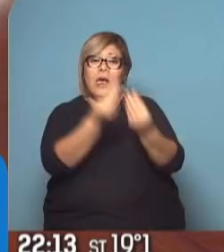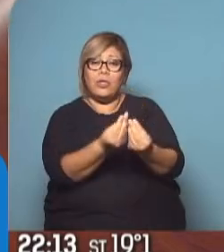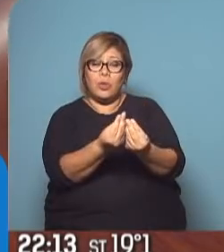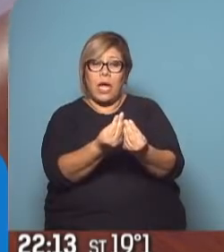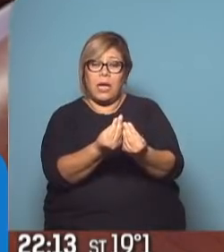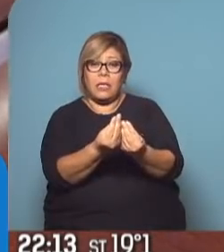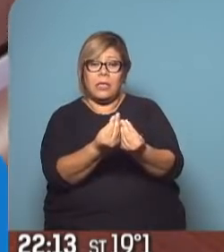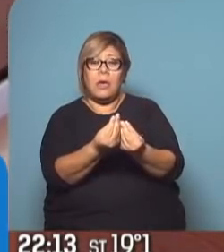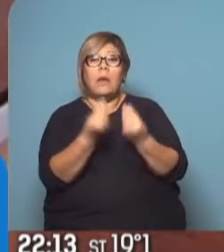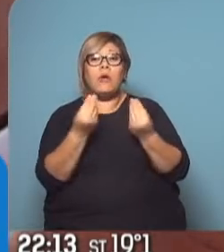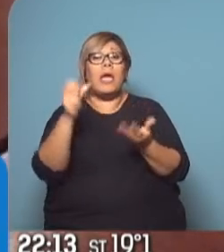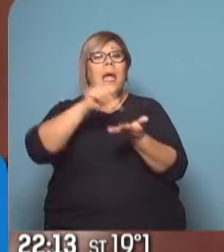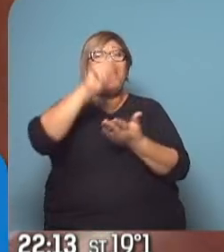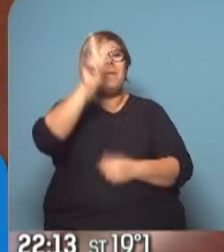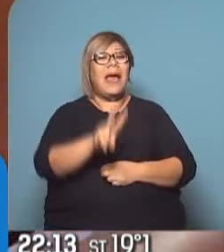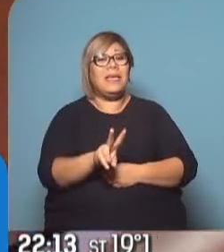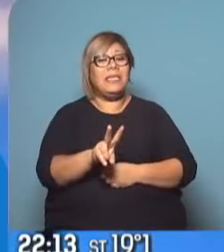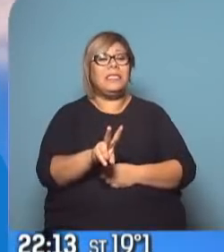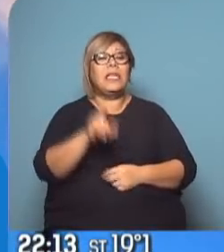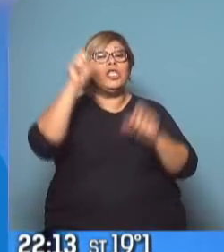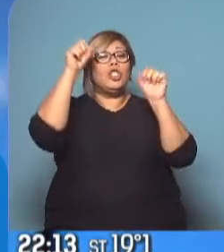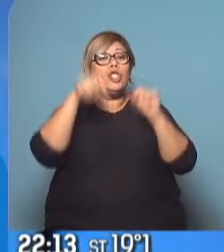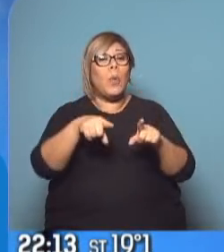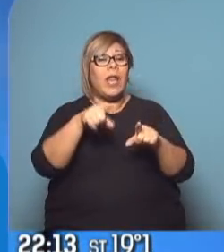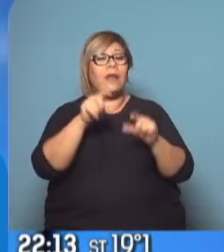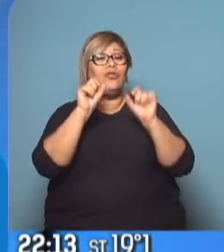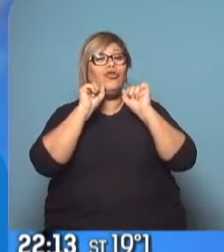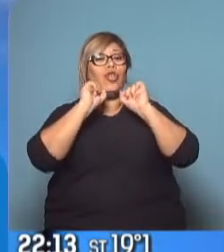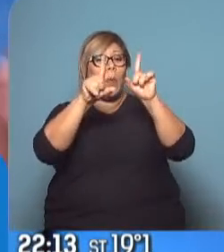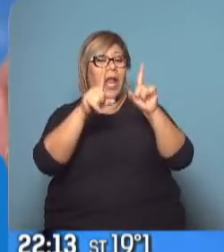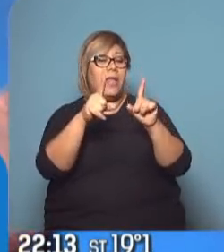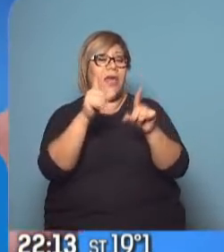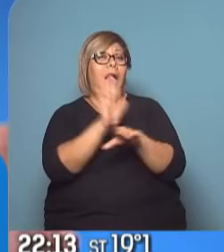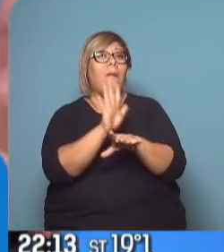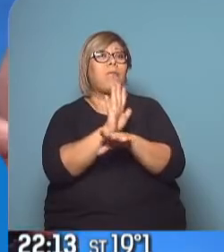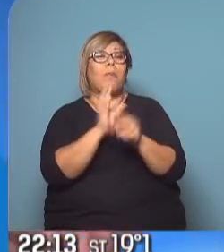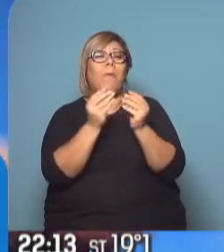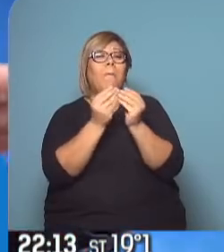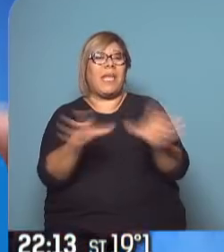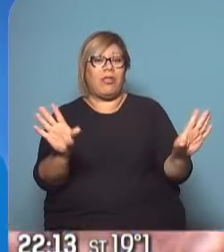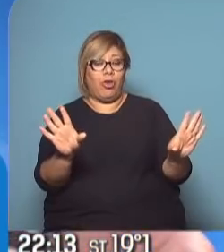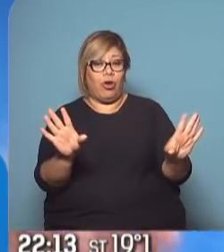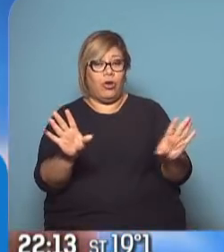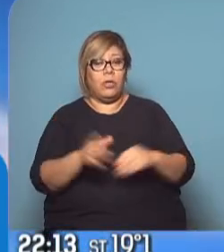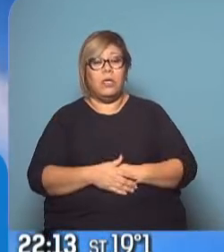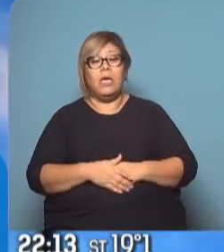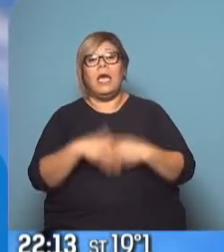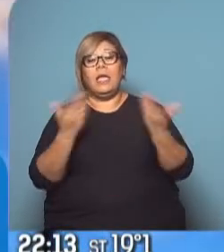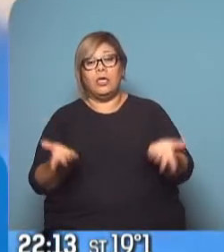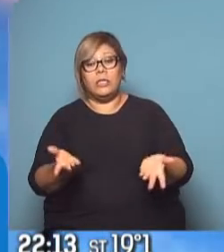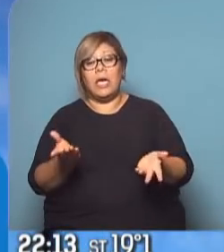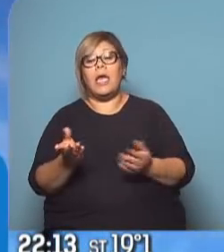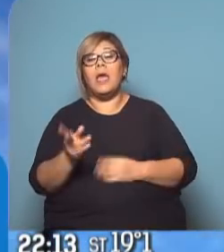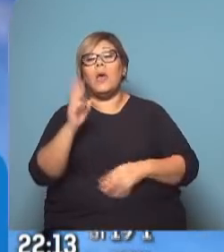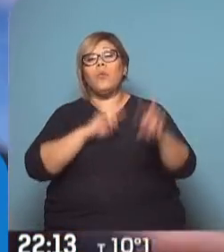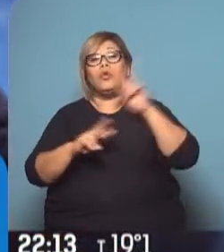debido a que no hace lo que tiene que hacer. Entonces no es tan disparatado cuando se habla de buscar maneras de intervenir en Venezuela para evitar que